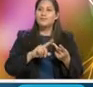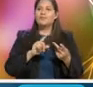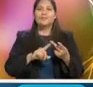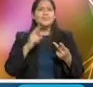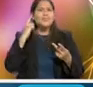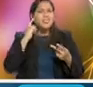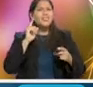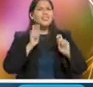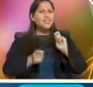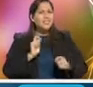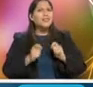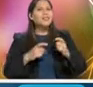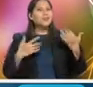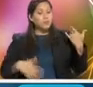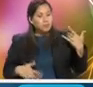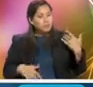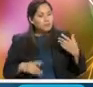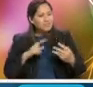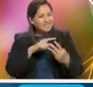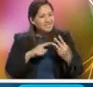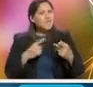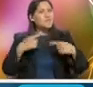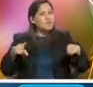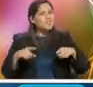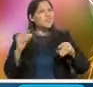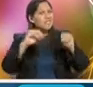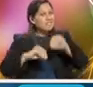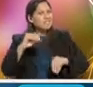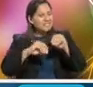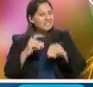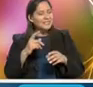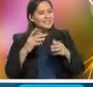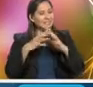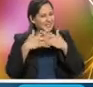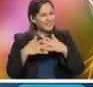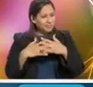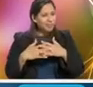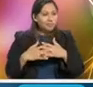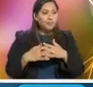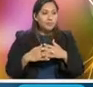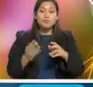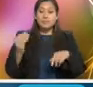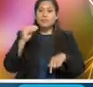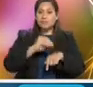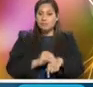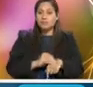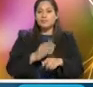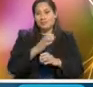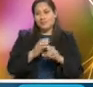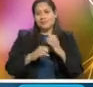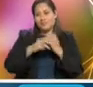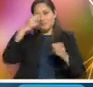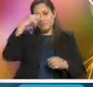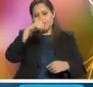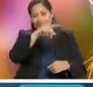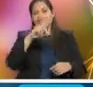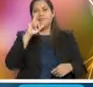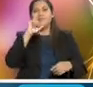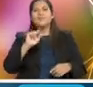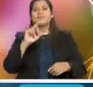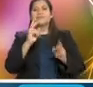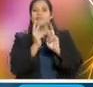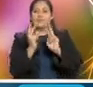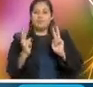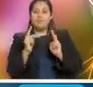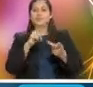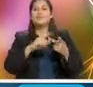que se salieron del rock, ¿no? O sea, fue otra cosa. Yo siento que integraron elementos mexicanos y esa fue la clave del éxito. Ahí está Maldita Vecindad, Sí.